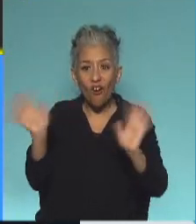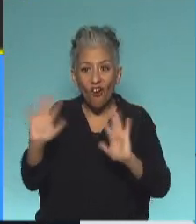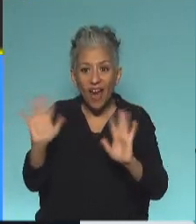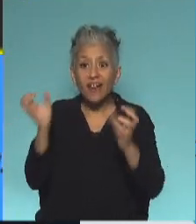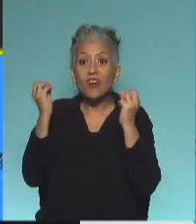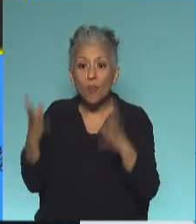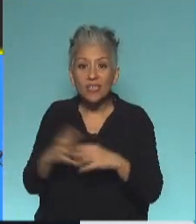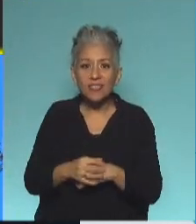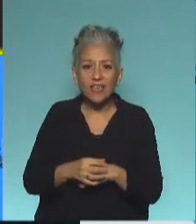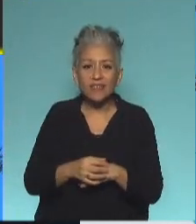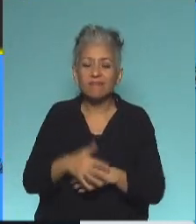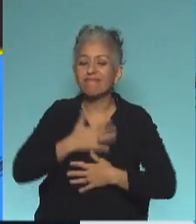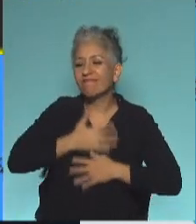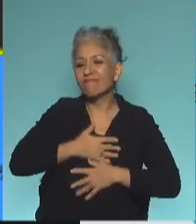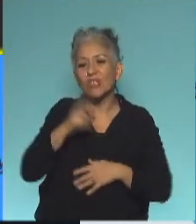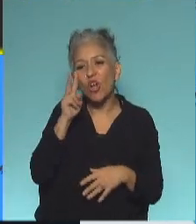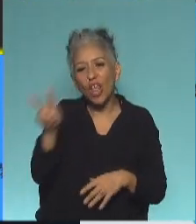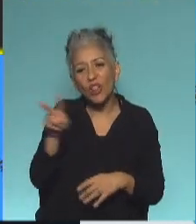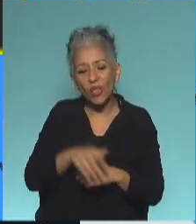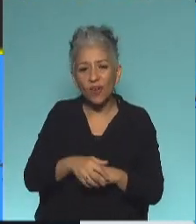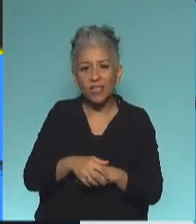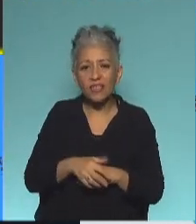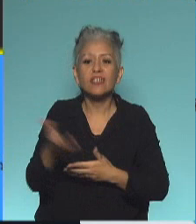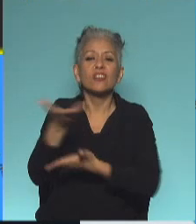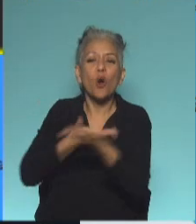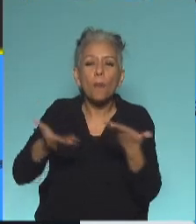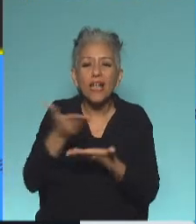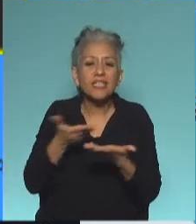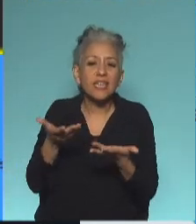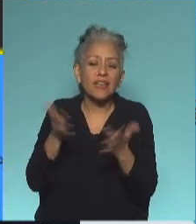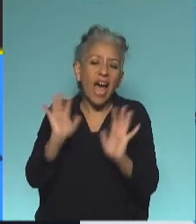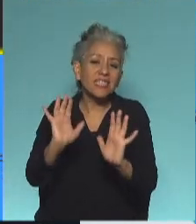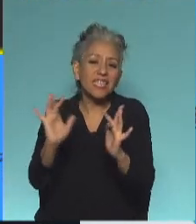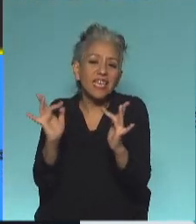¿Cómo estás? Gusto verte y compartir, por lo menos a través de